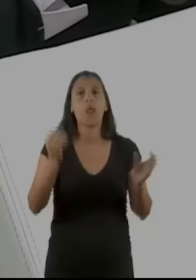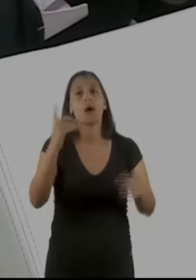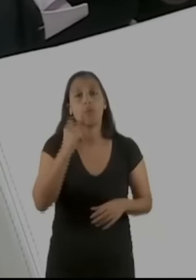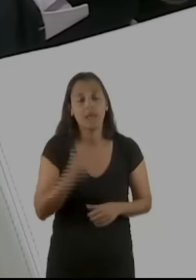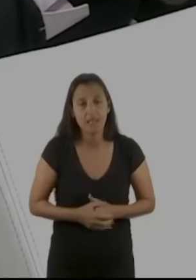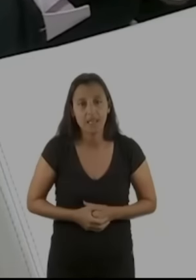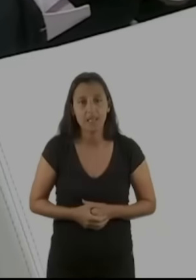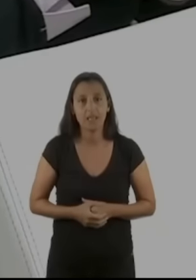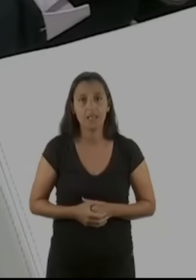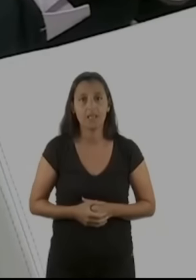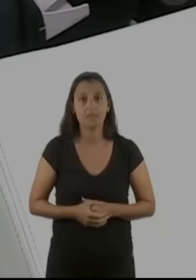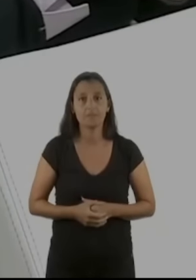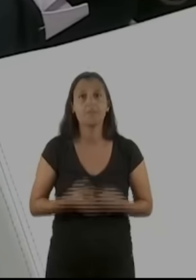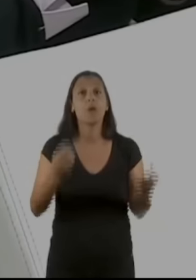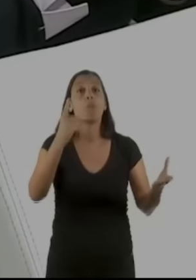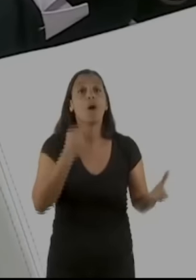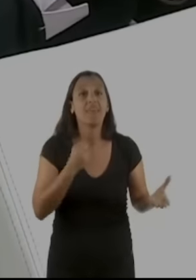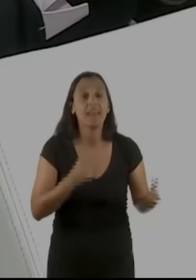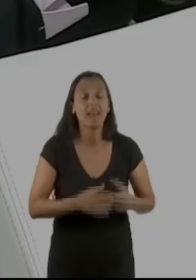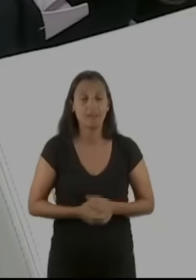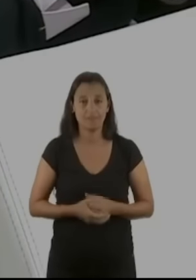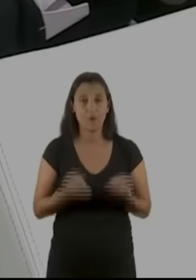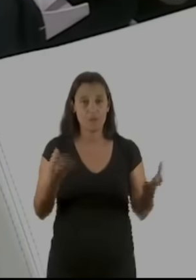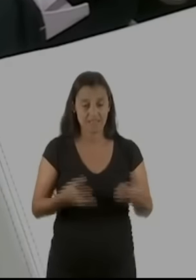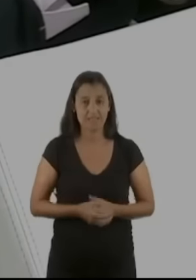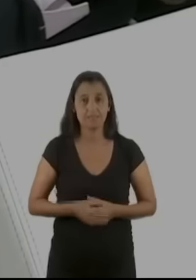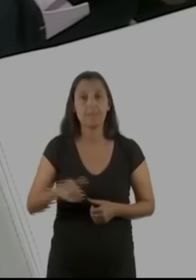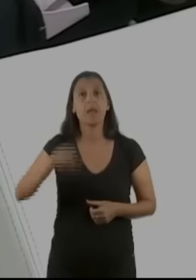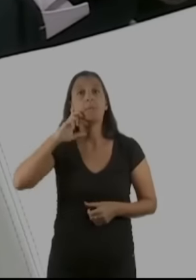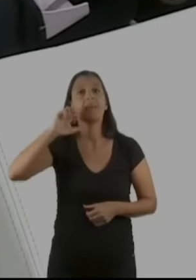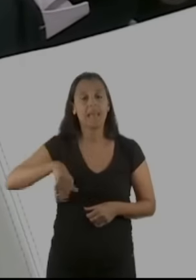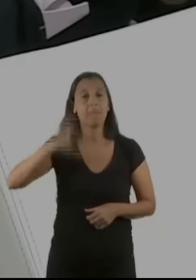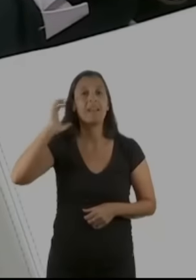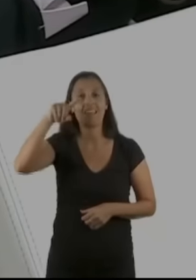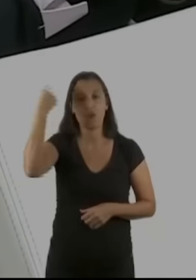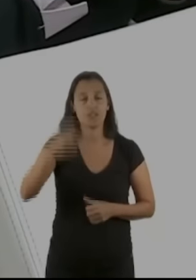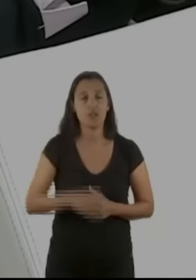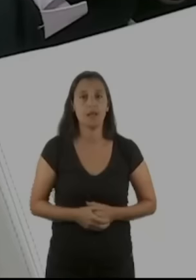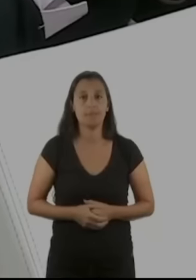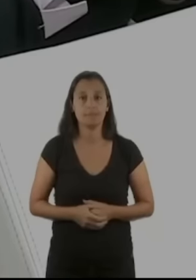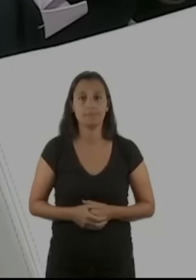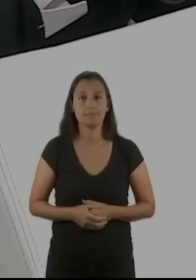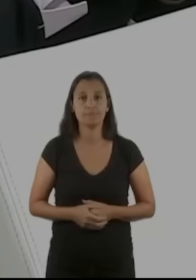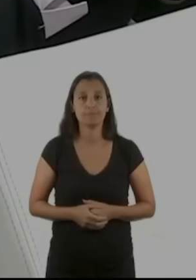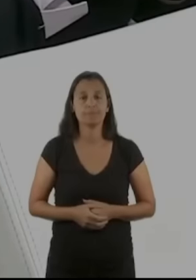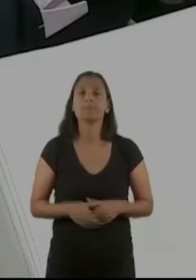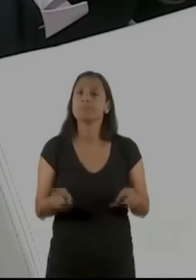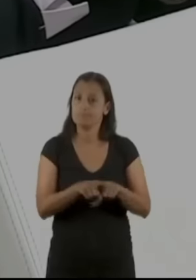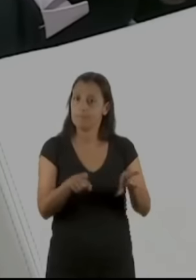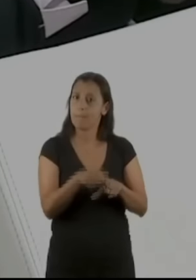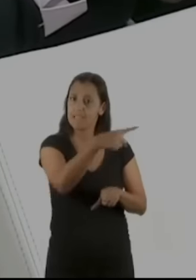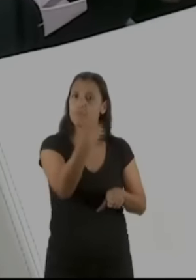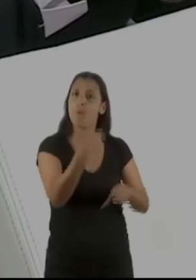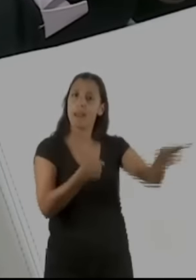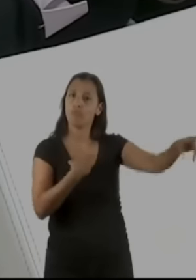tal Buen día te había perdido Cómo andás Miriam marioto de Radio Nacional Bueno me sumo a la